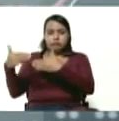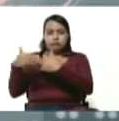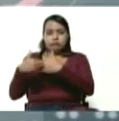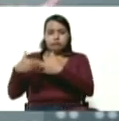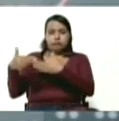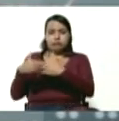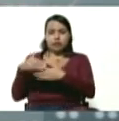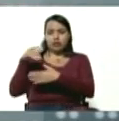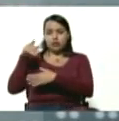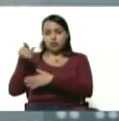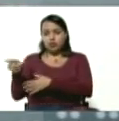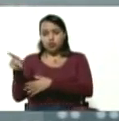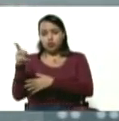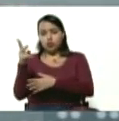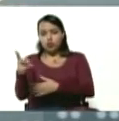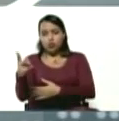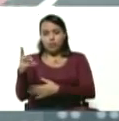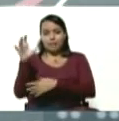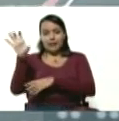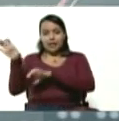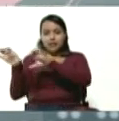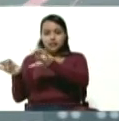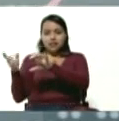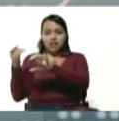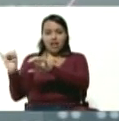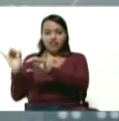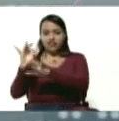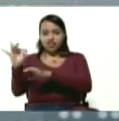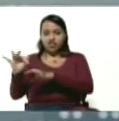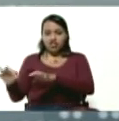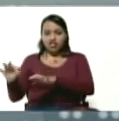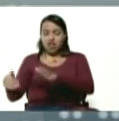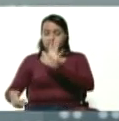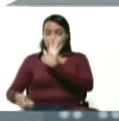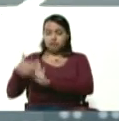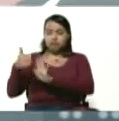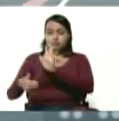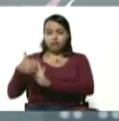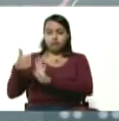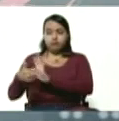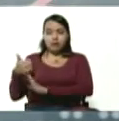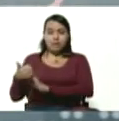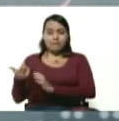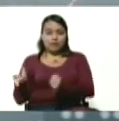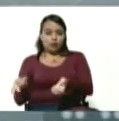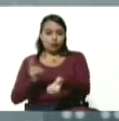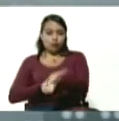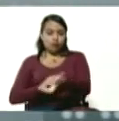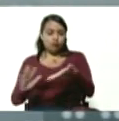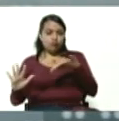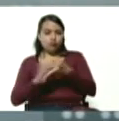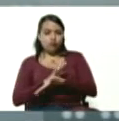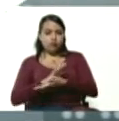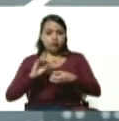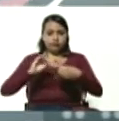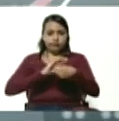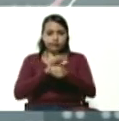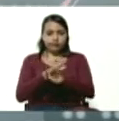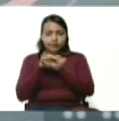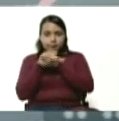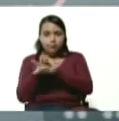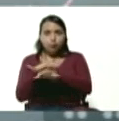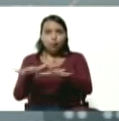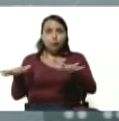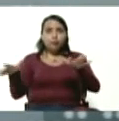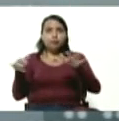dos de los países con los que tenemos fronteras presentan de las situaciones más graves de diseminación de esta